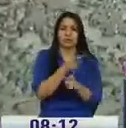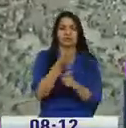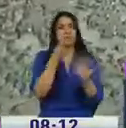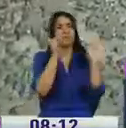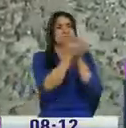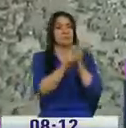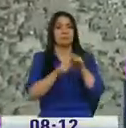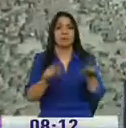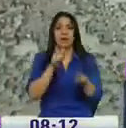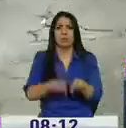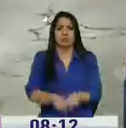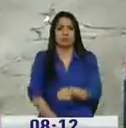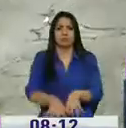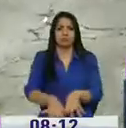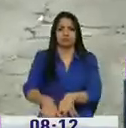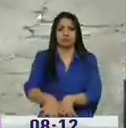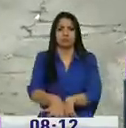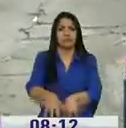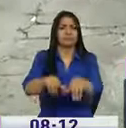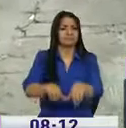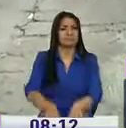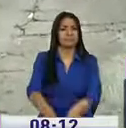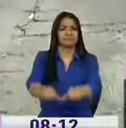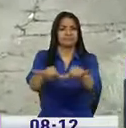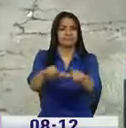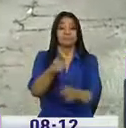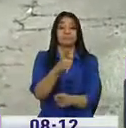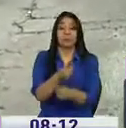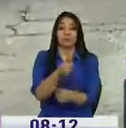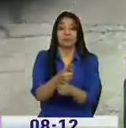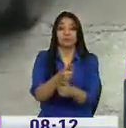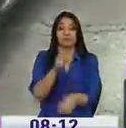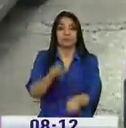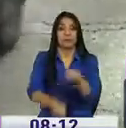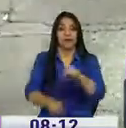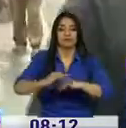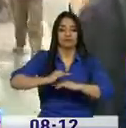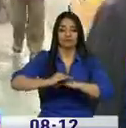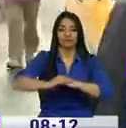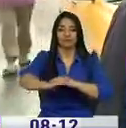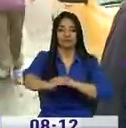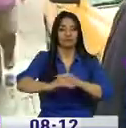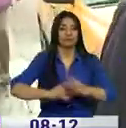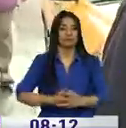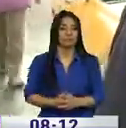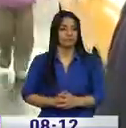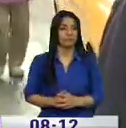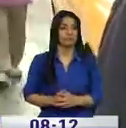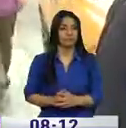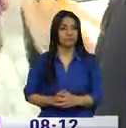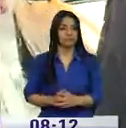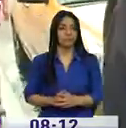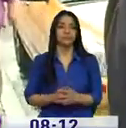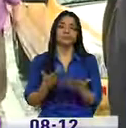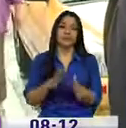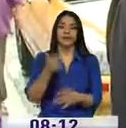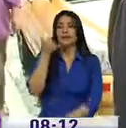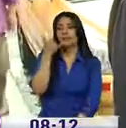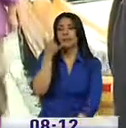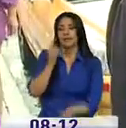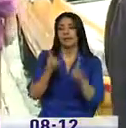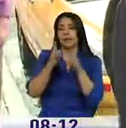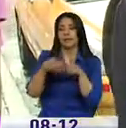sigue incrementándose con el paso de los días, lo que ha ocasionado el daño en el pavimento. Así toman los datos, la referencia